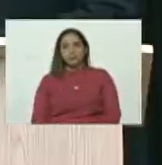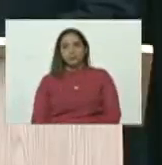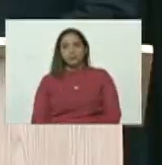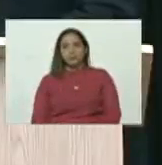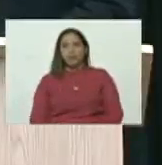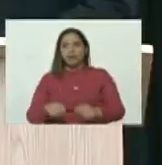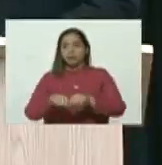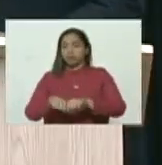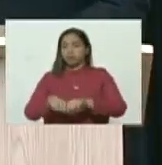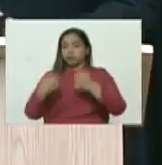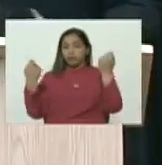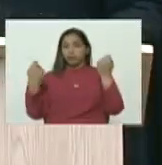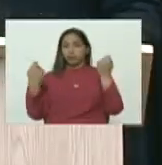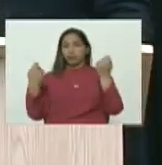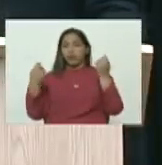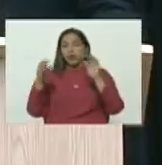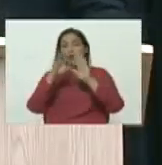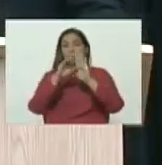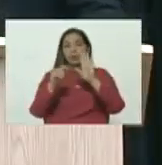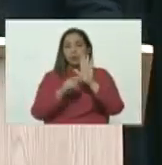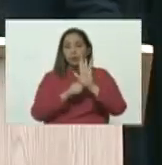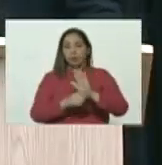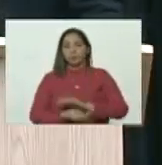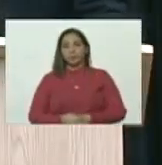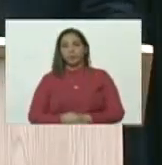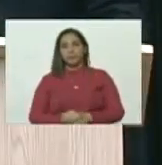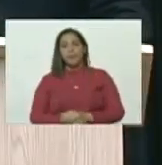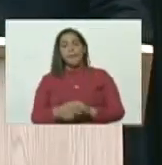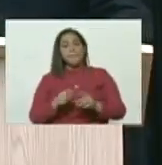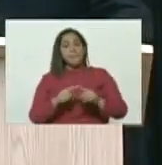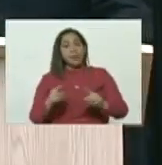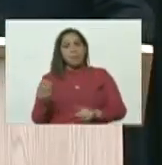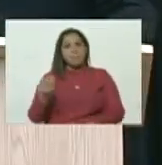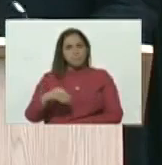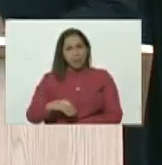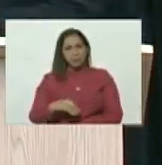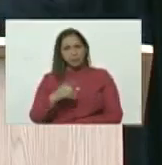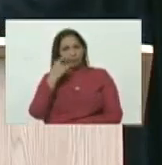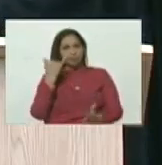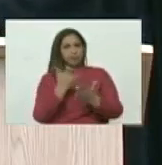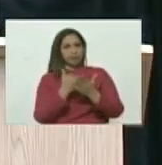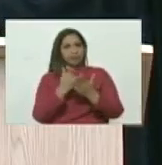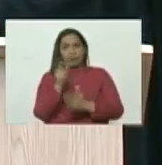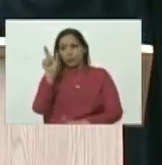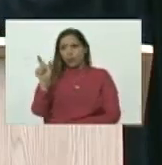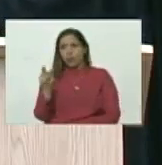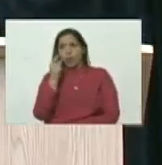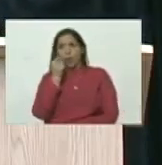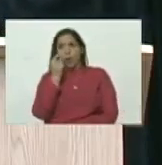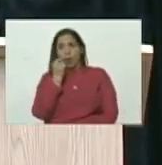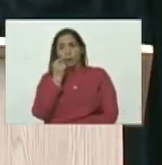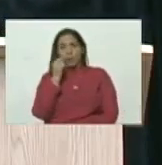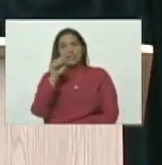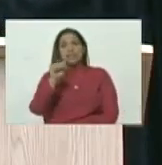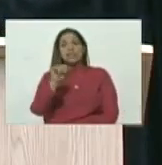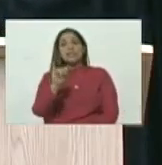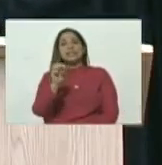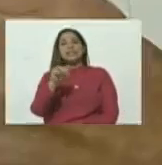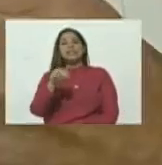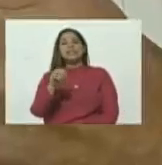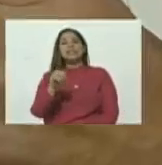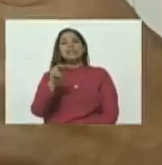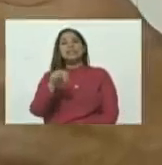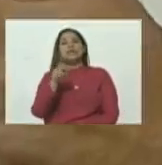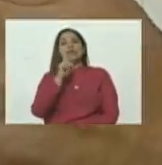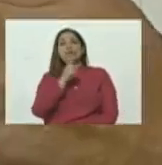ruptura del hilo constitucional. Pero vamos más. Este señor, alias Simón, psicópata